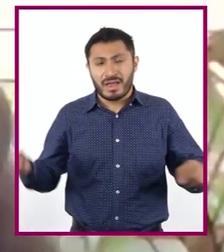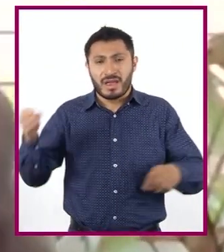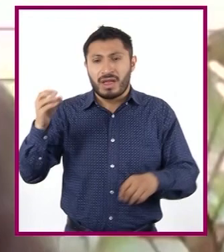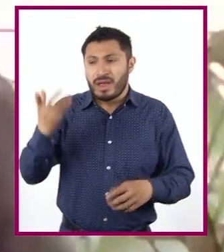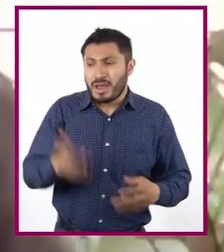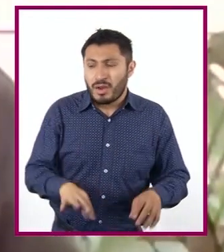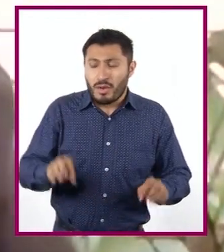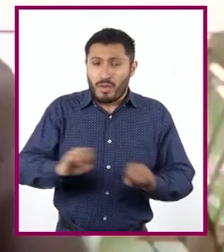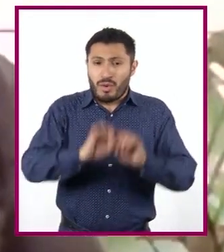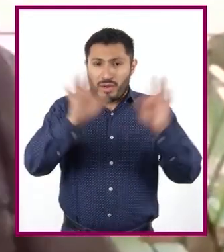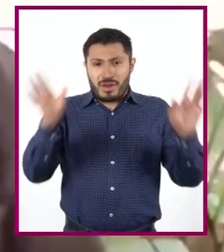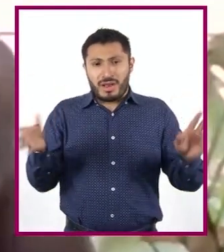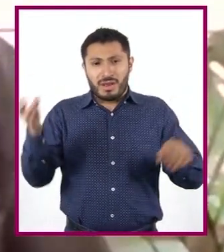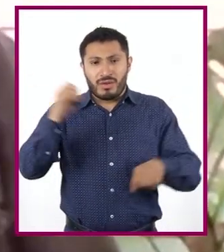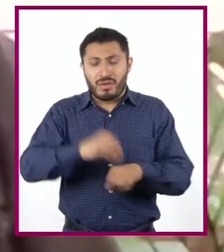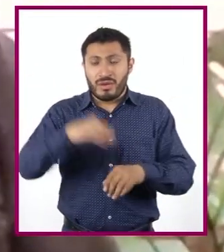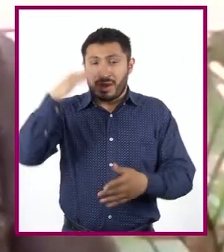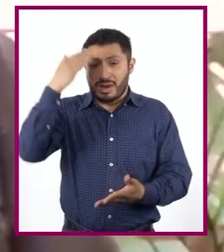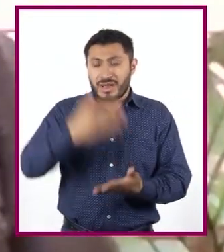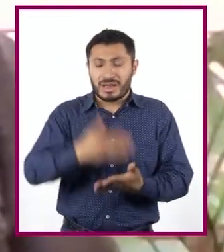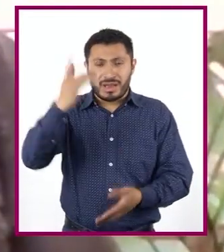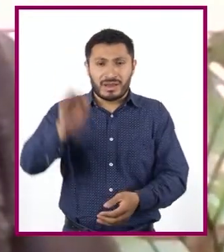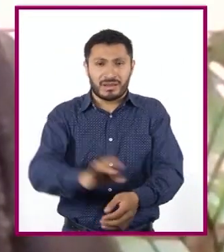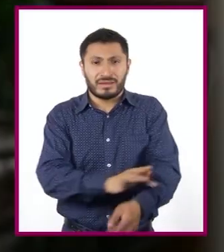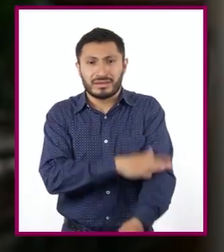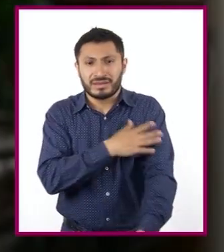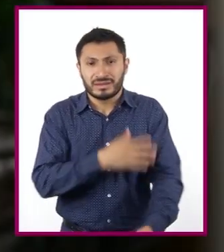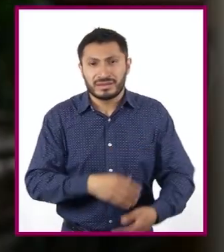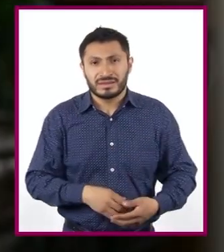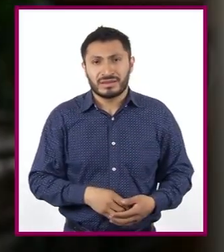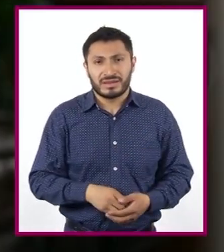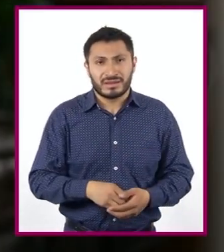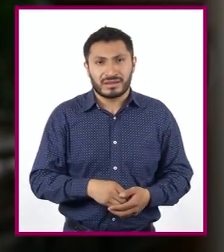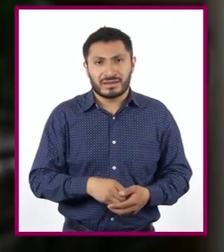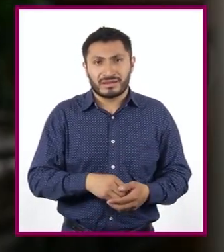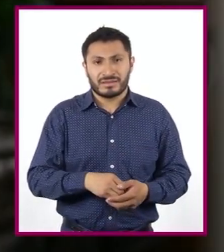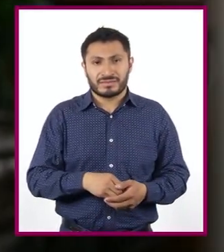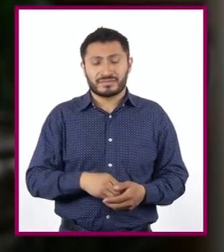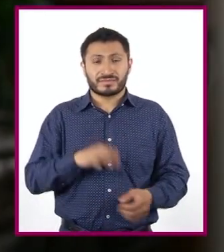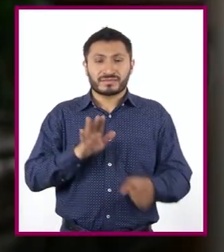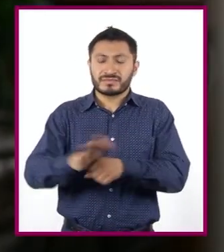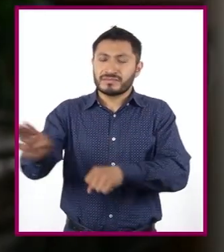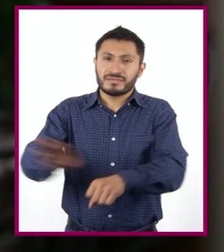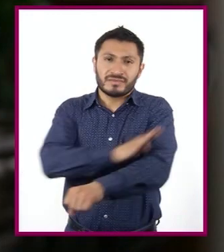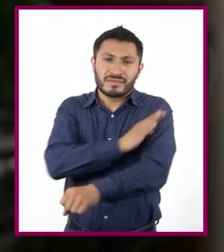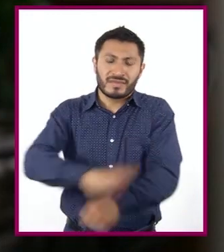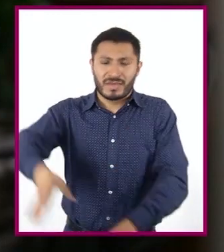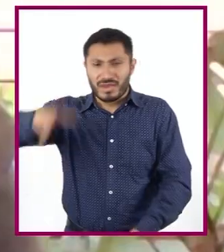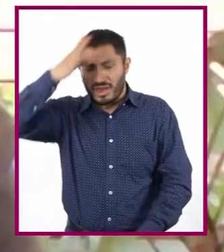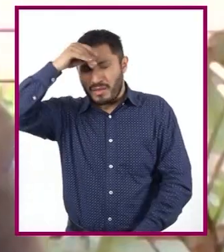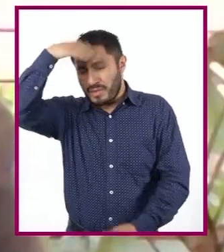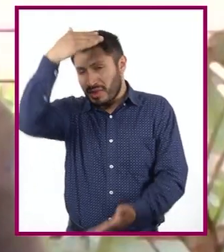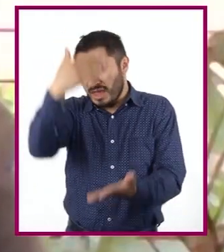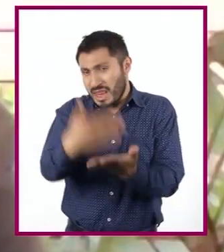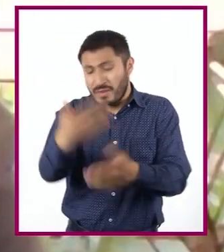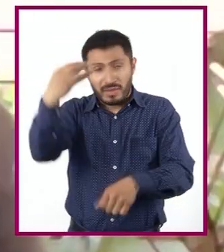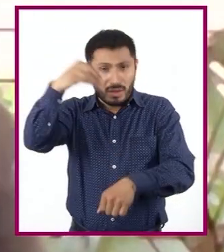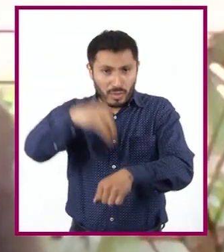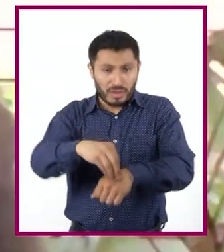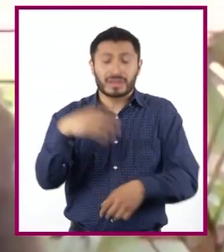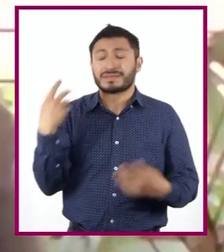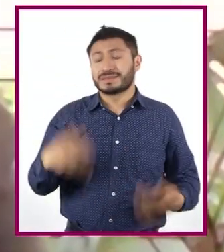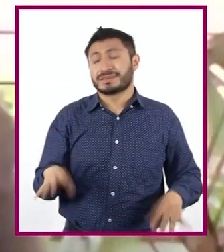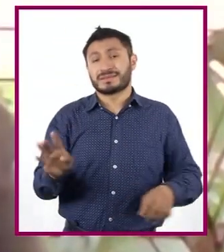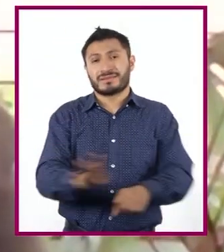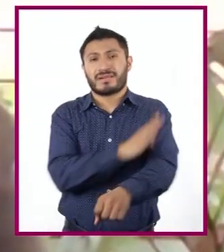Altazor, ¿por qué perdiste tu primera serenidad? ¿Qué ángel malo se paró en la puerta de tu sonrisa con la espada